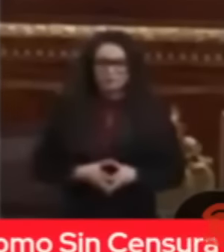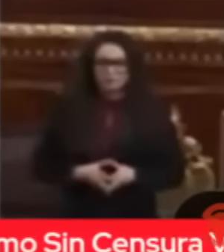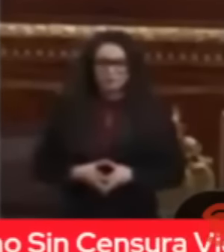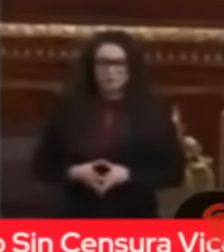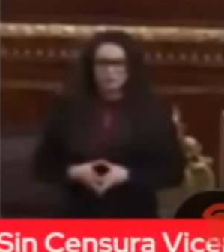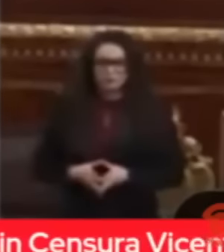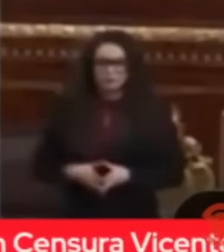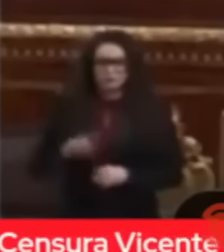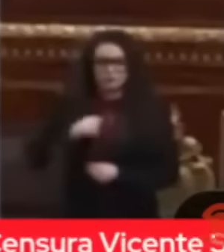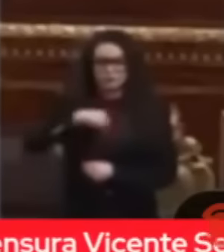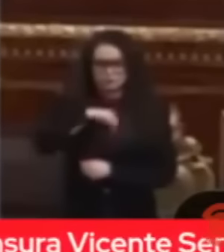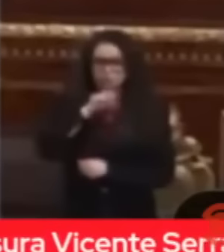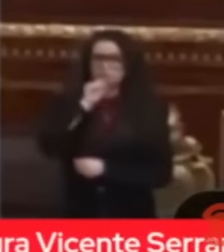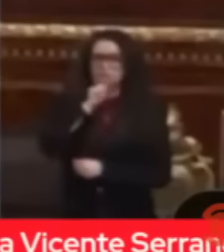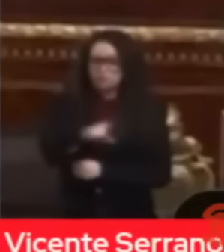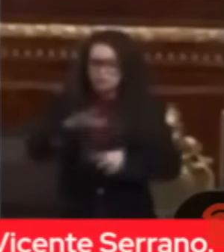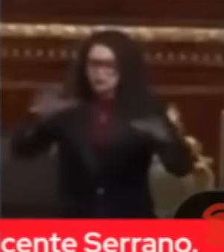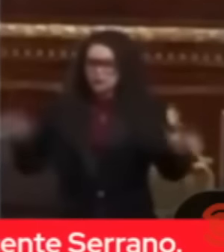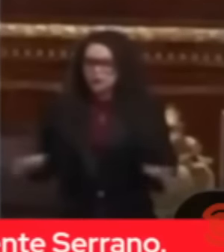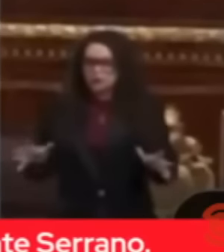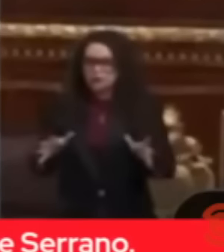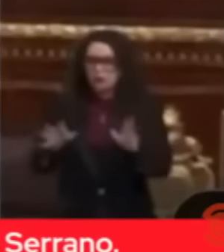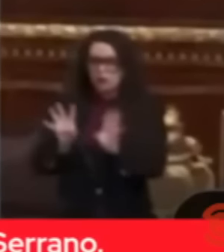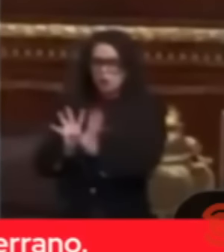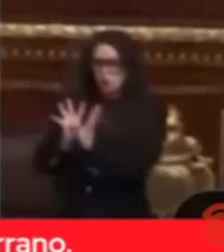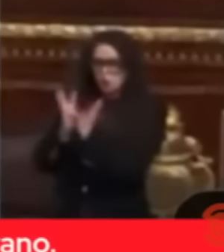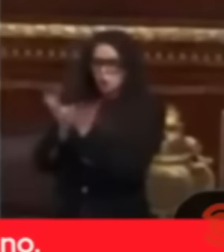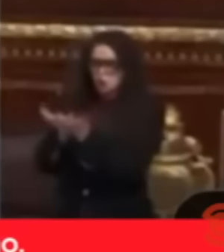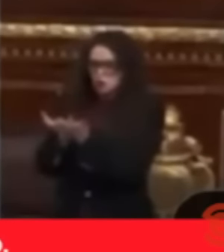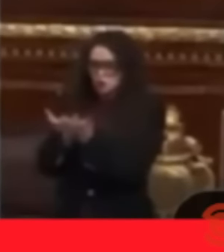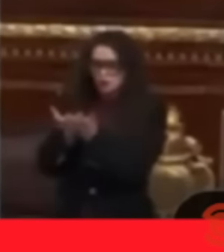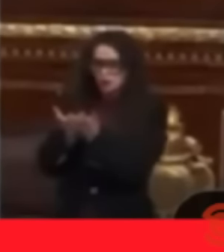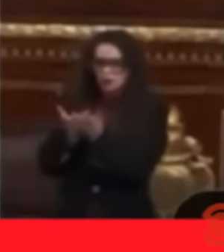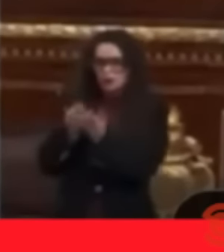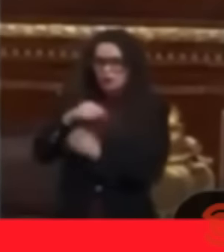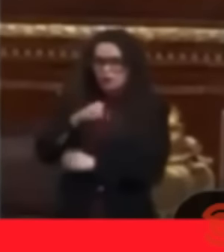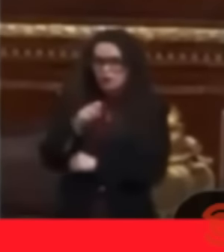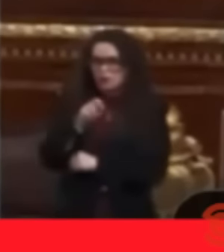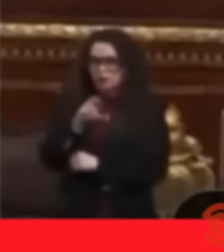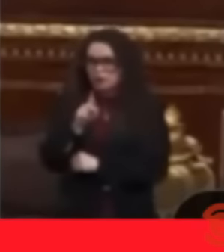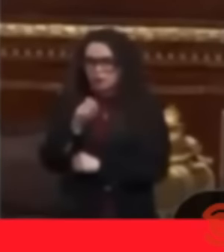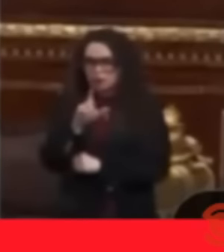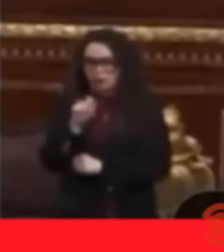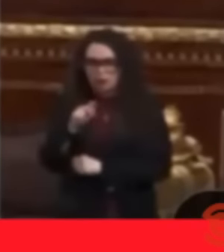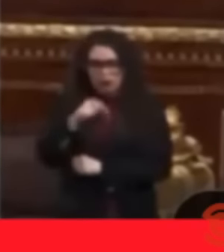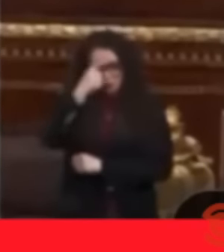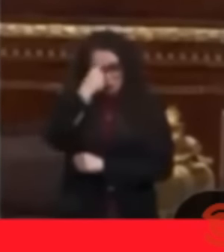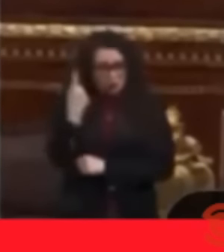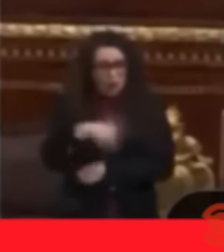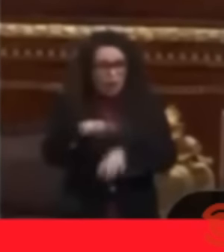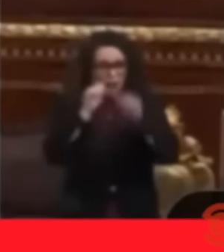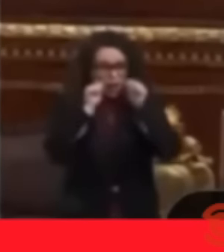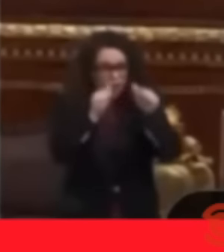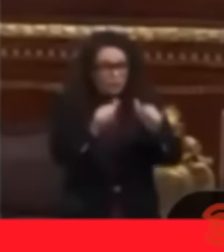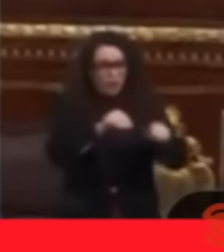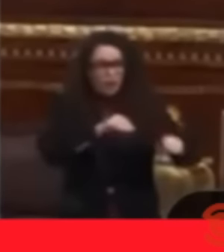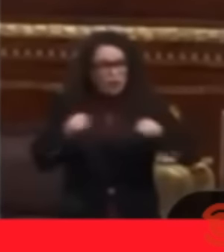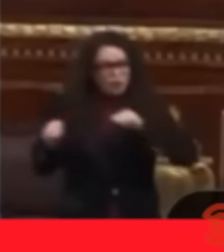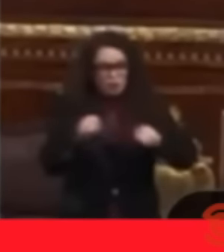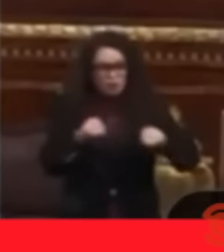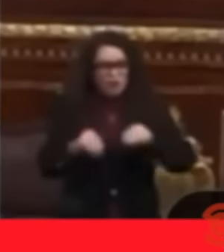gusta que le digan sus verdades. Esa es la neta del planeta. Pero claro,